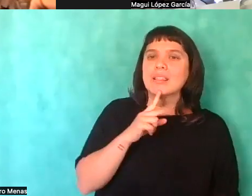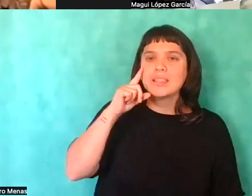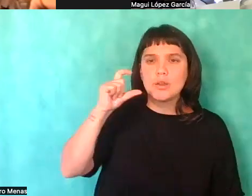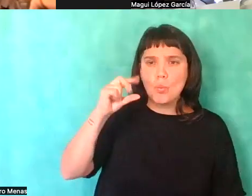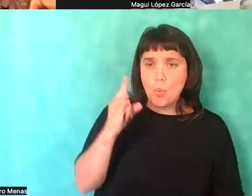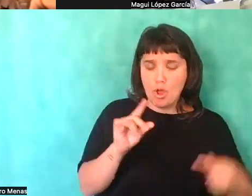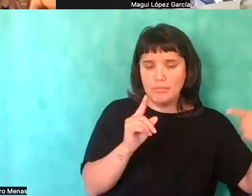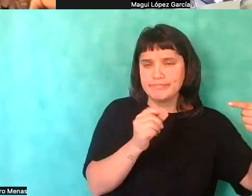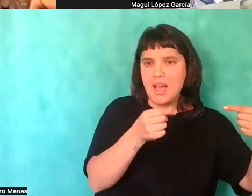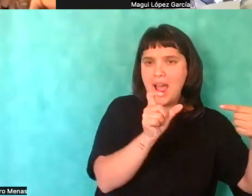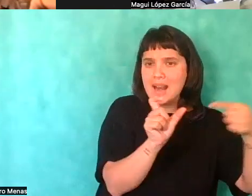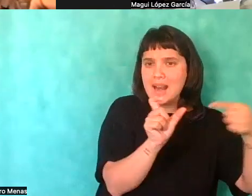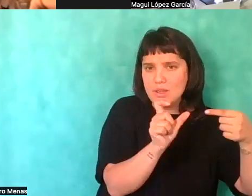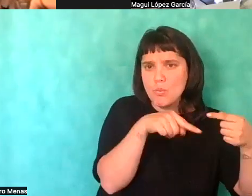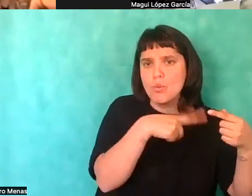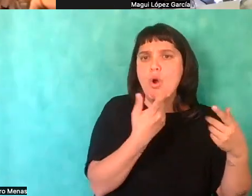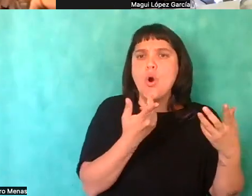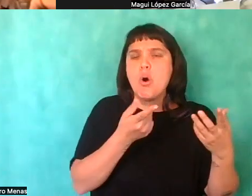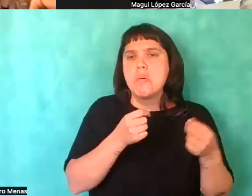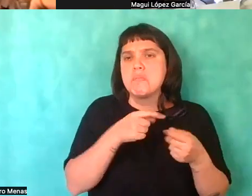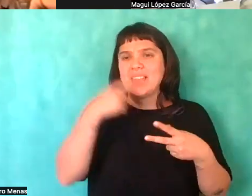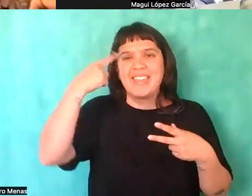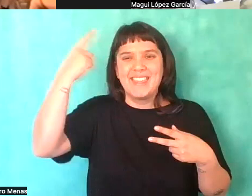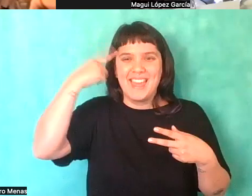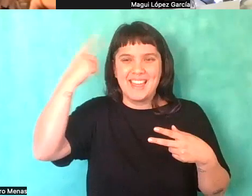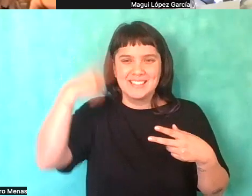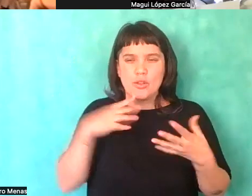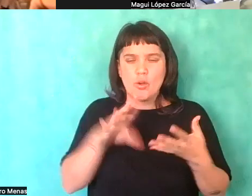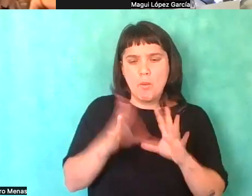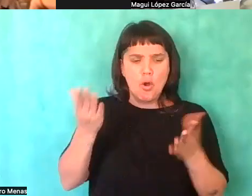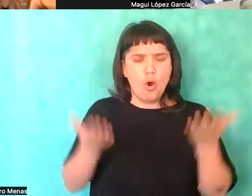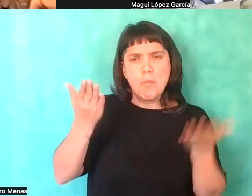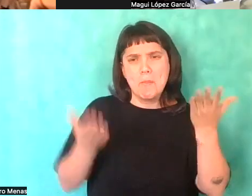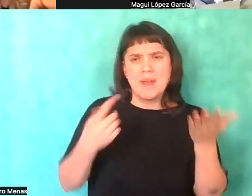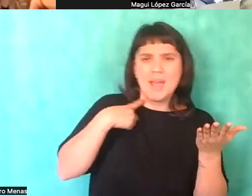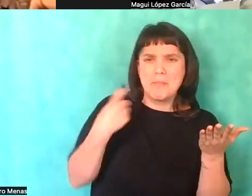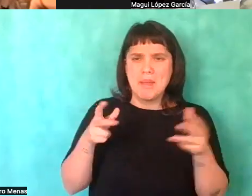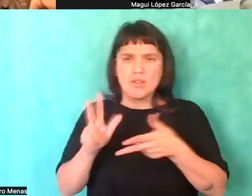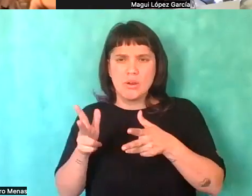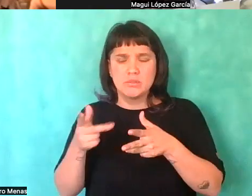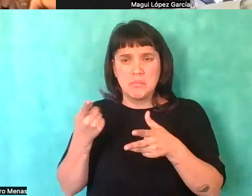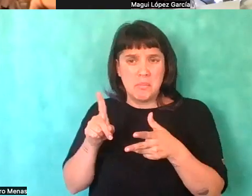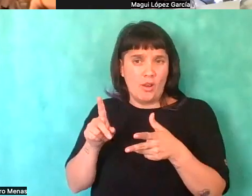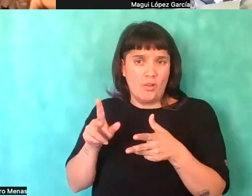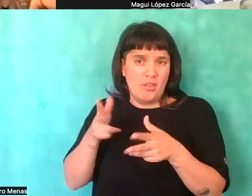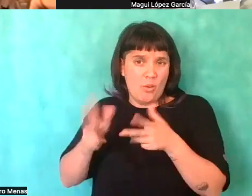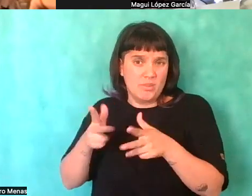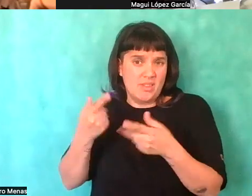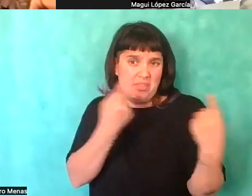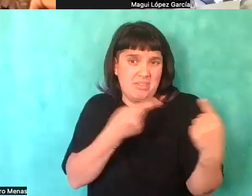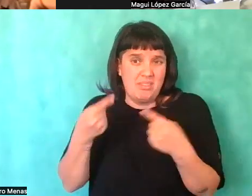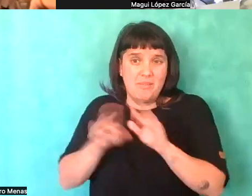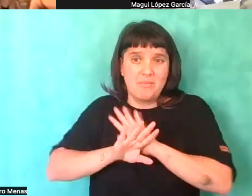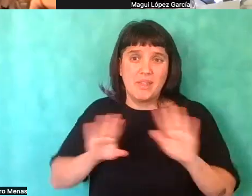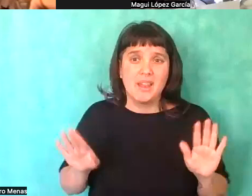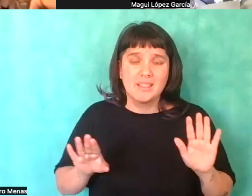como esa idea de, bueno, vamos a incluirle esto, ¿sí? Que no forma parte de la lengua, digamos, la lengua de señas no tiene artículos, ¿no? Pero